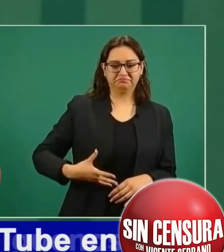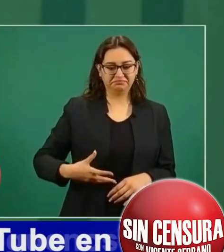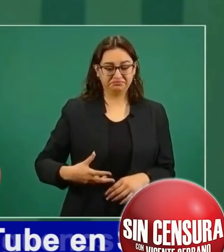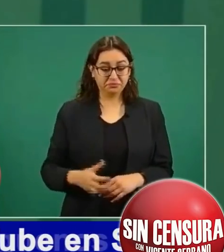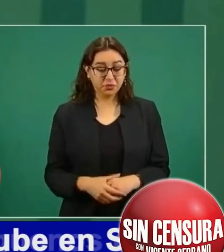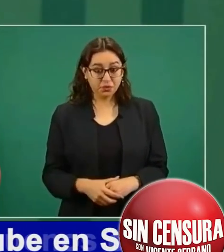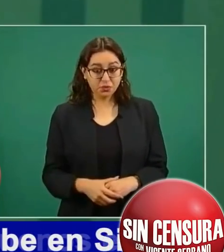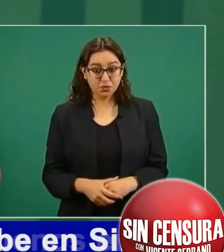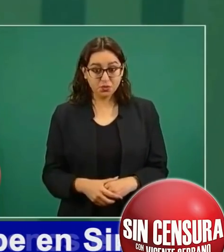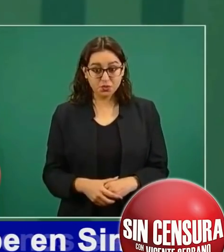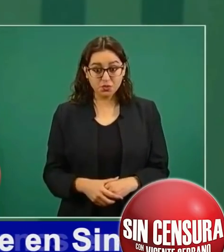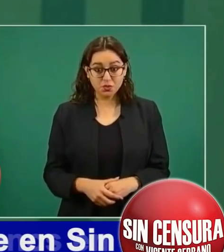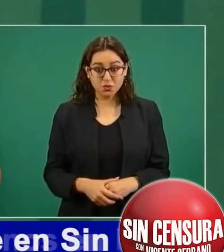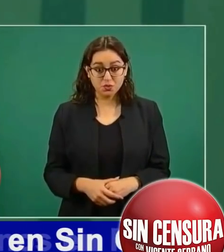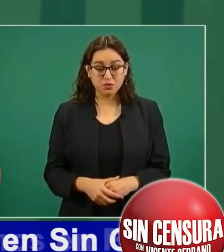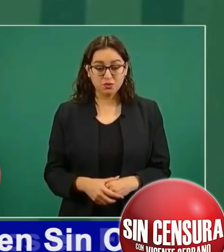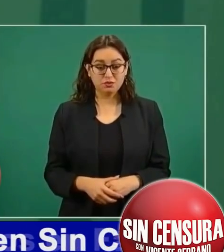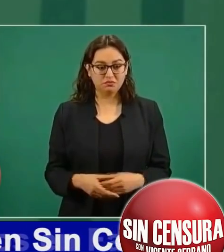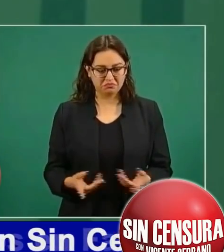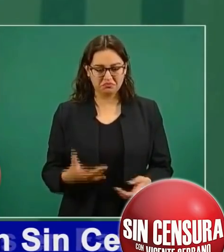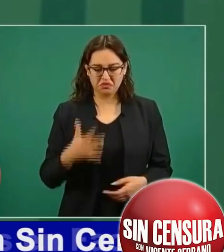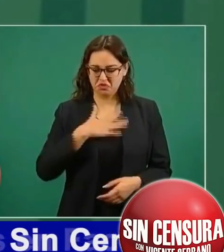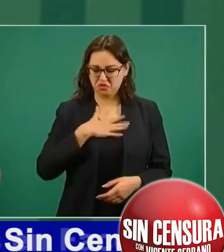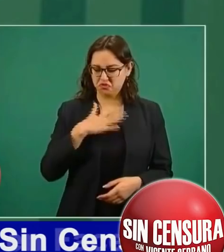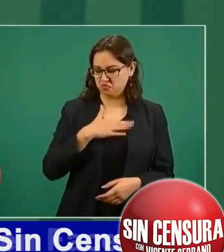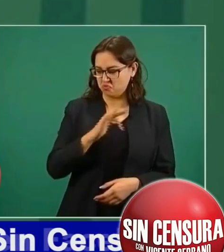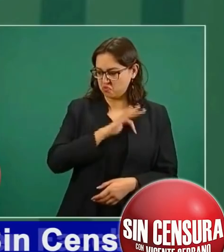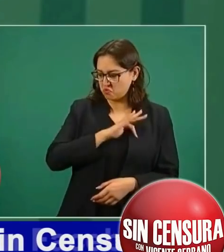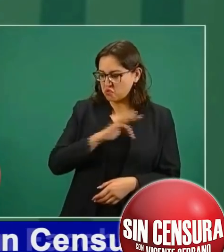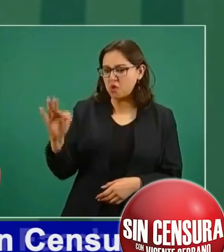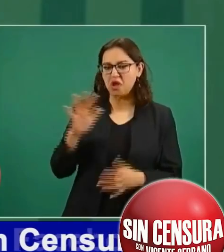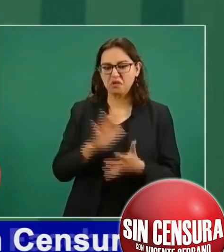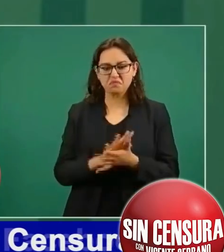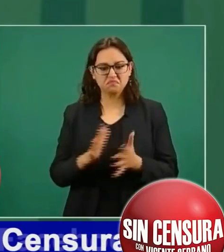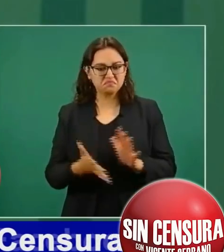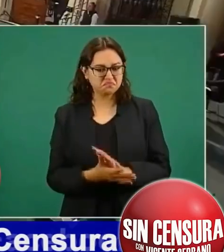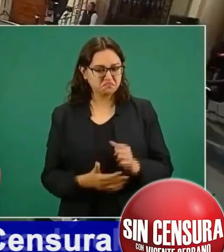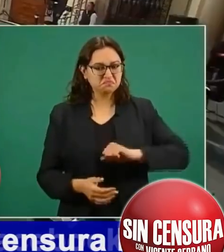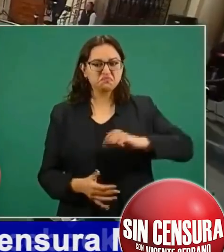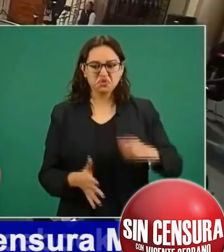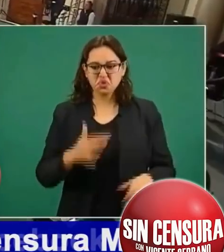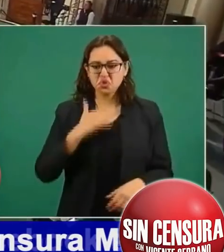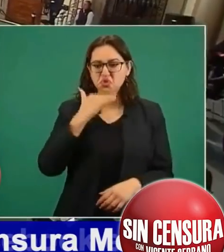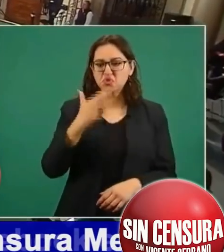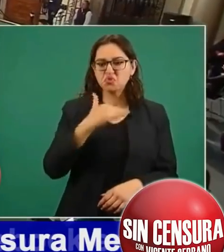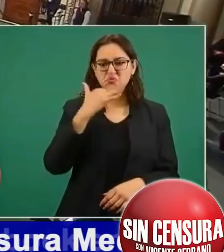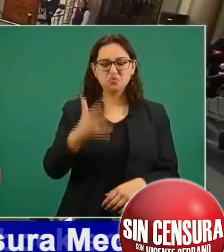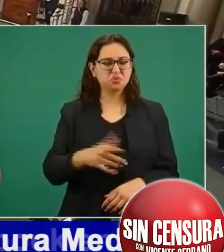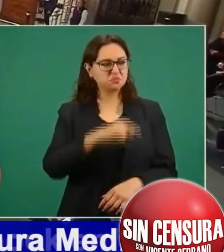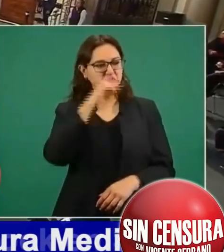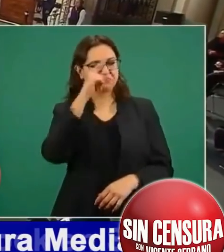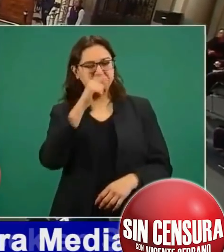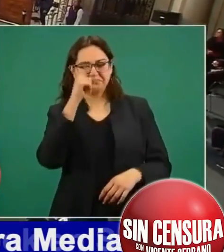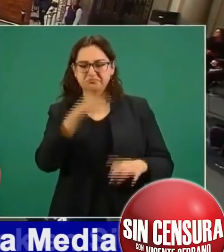de su influyentismo, de su corrupción. Y bueno, ya lo hemos dicho tantas